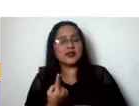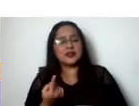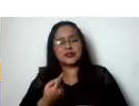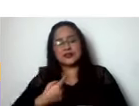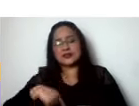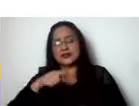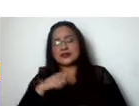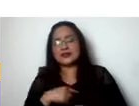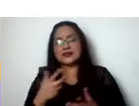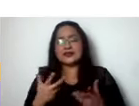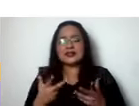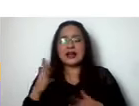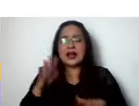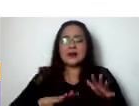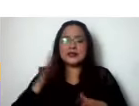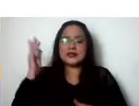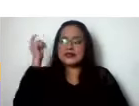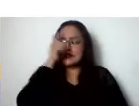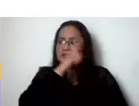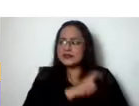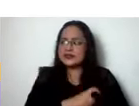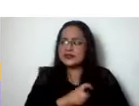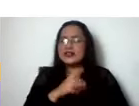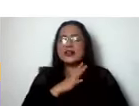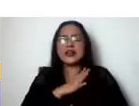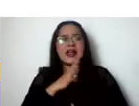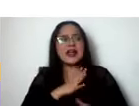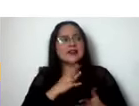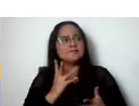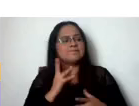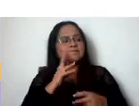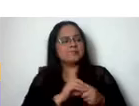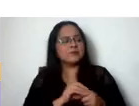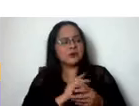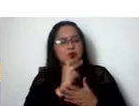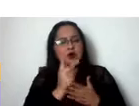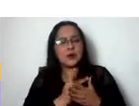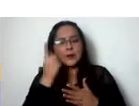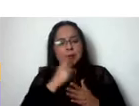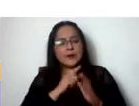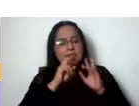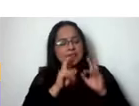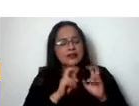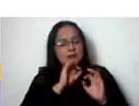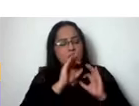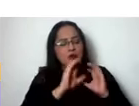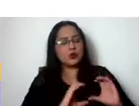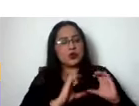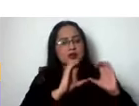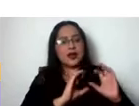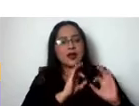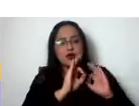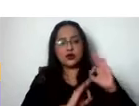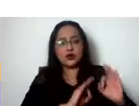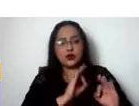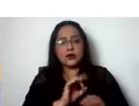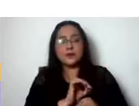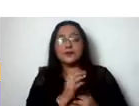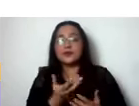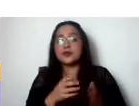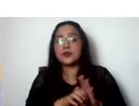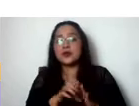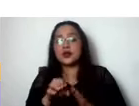la necesidad de adoptar políticas integrales en materia de cuidado, tanto para las personas que